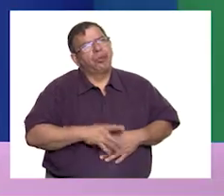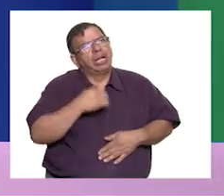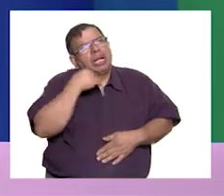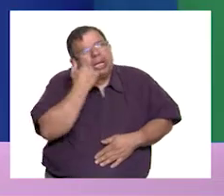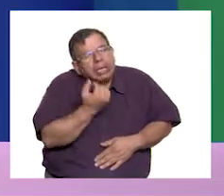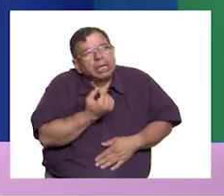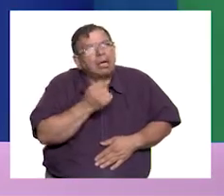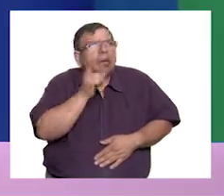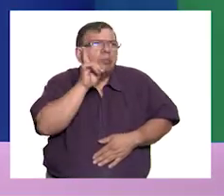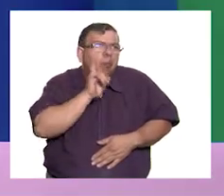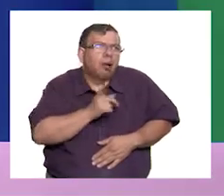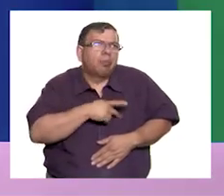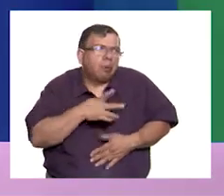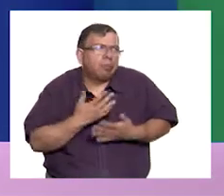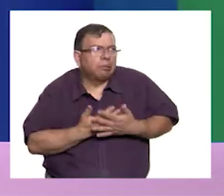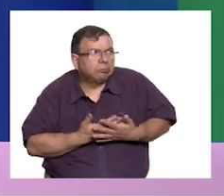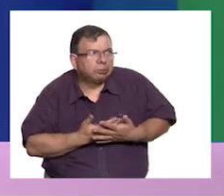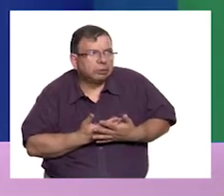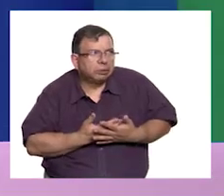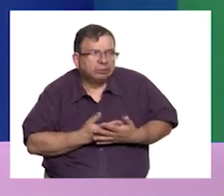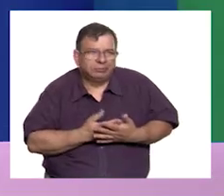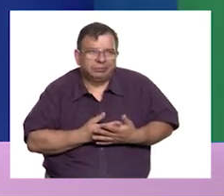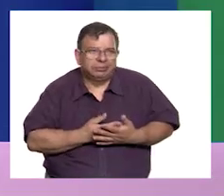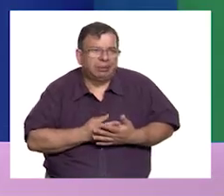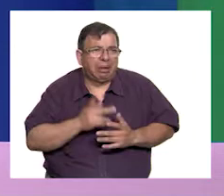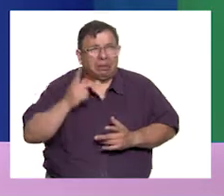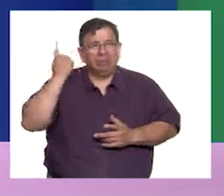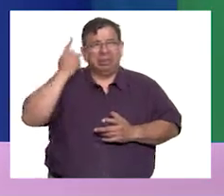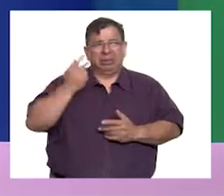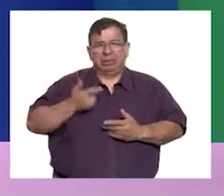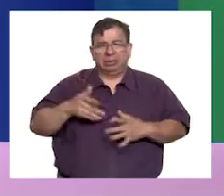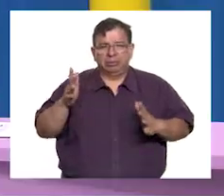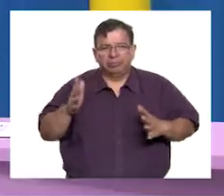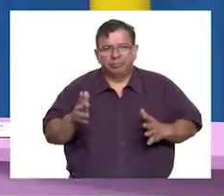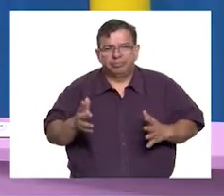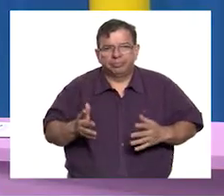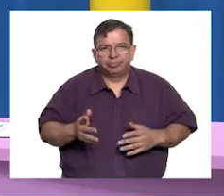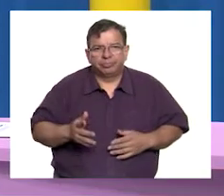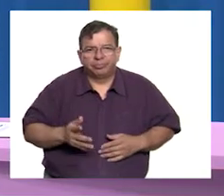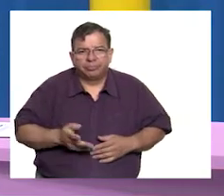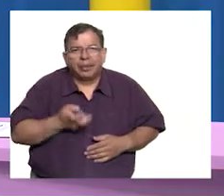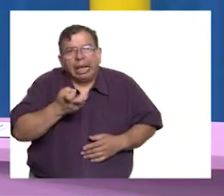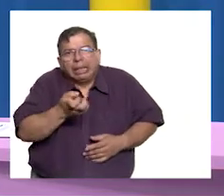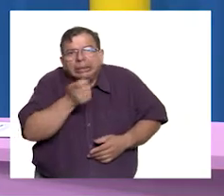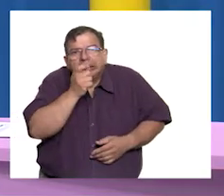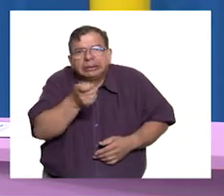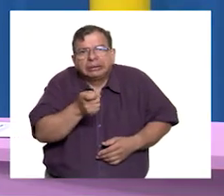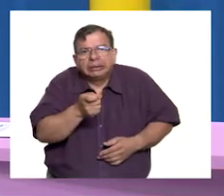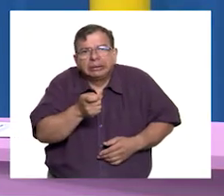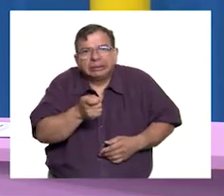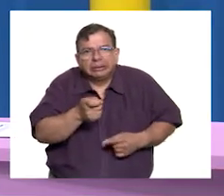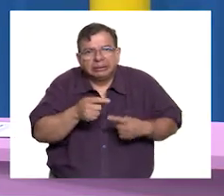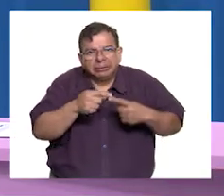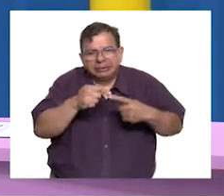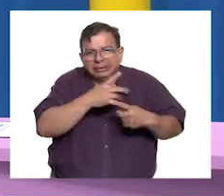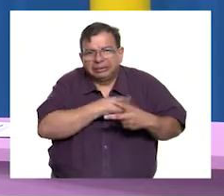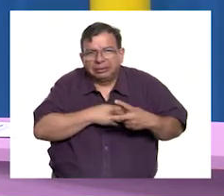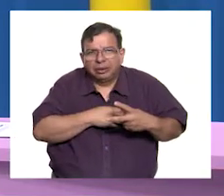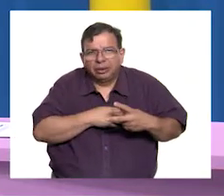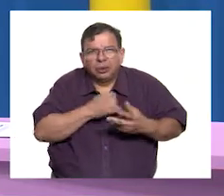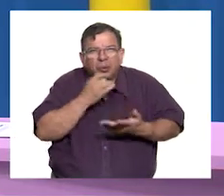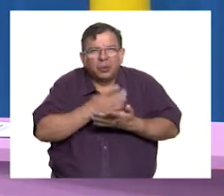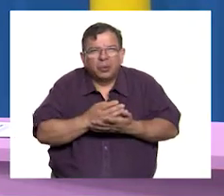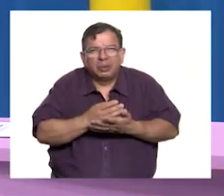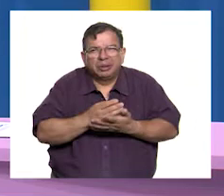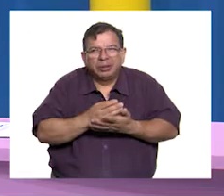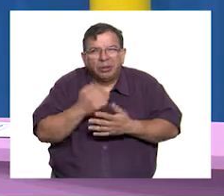esperando a que llegue la pobre mujer y no una princesa. Uh-huh. Esto nos sugiere que a la chica malcriada solamente le interesa